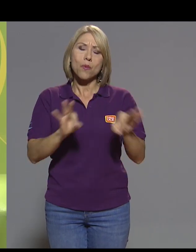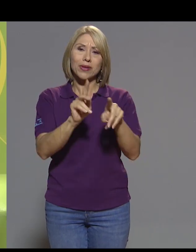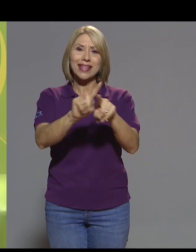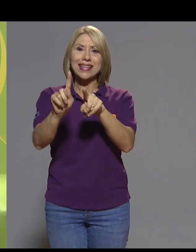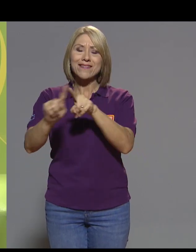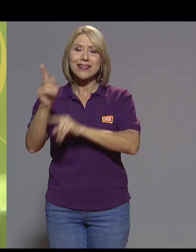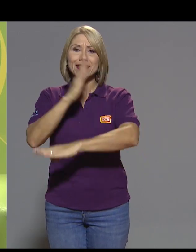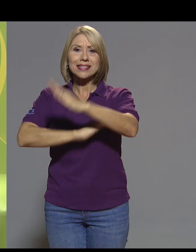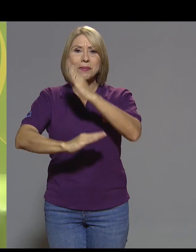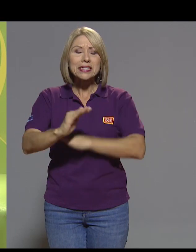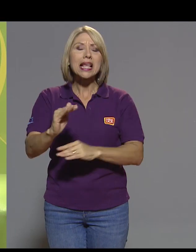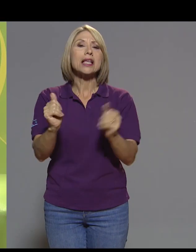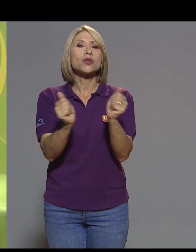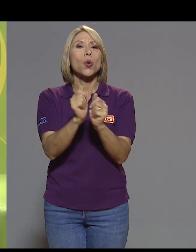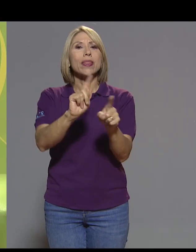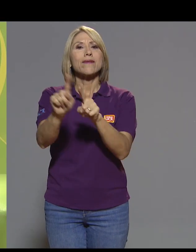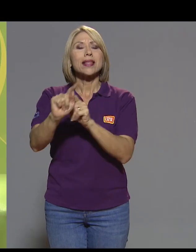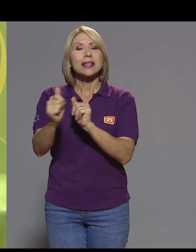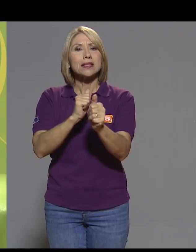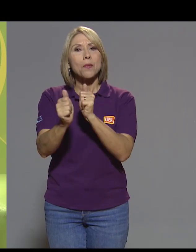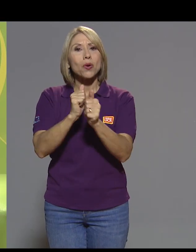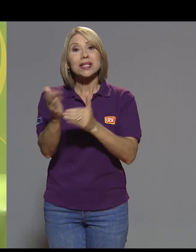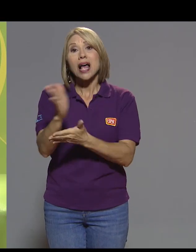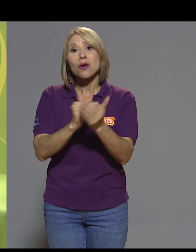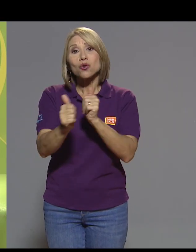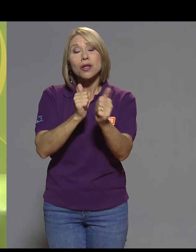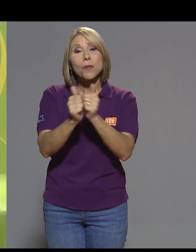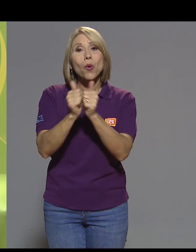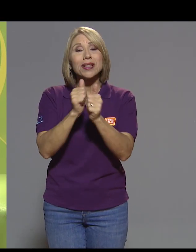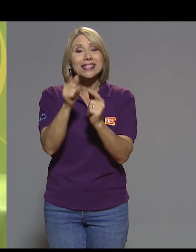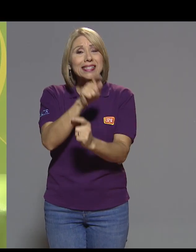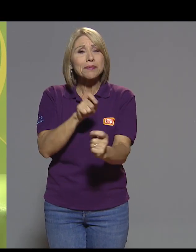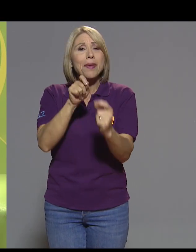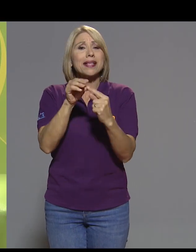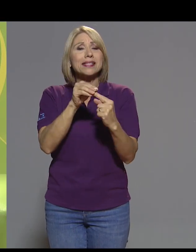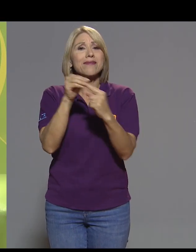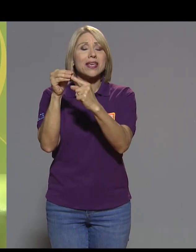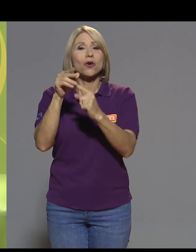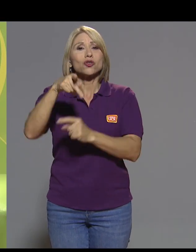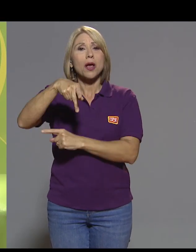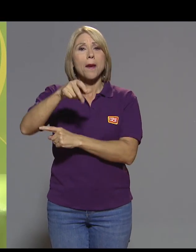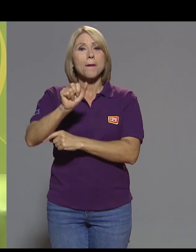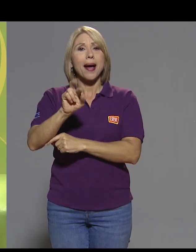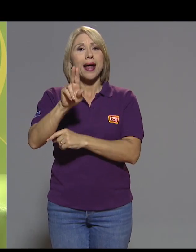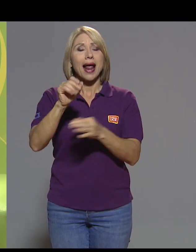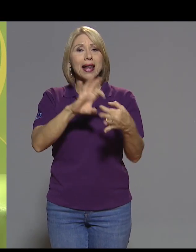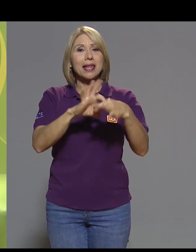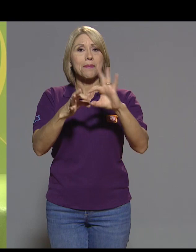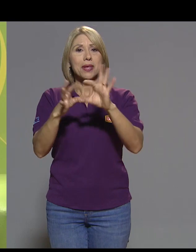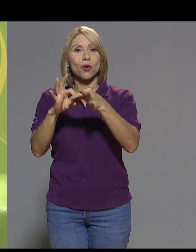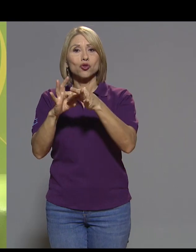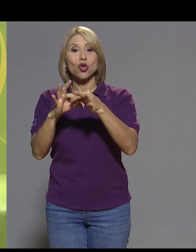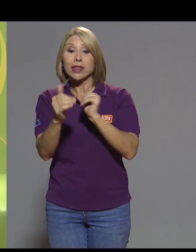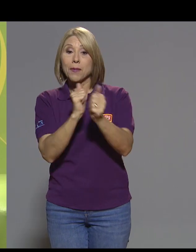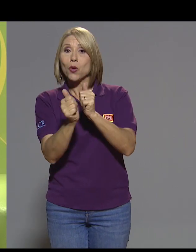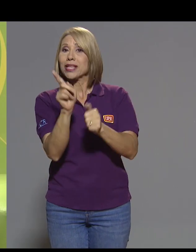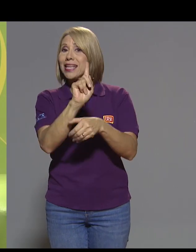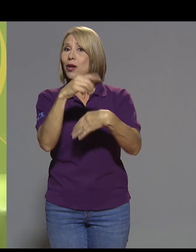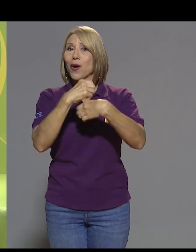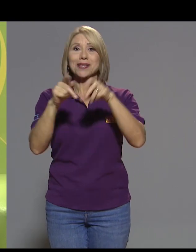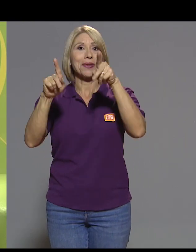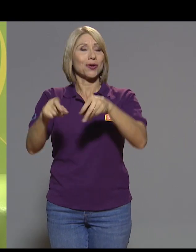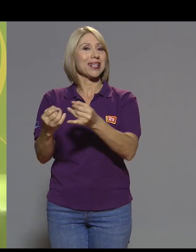practican distintos deportes algunos deportes son específicos del movimiento paralímpico ahora no se realizan por atletas sin discapacidad desde